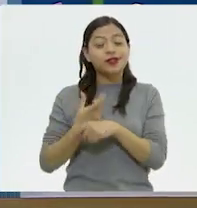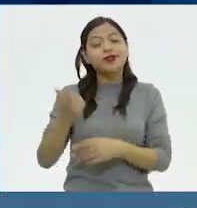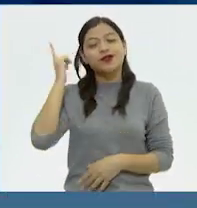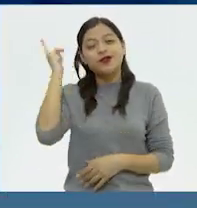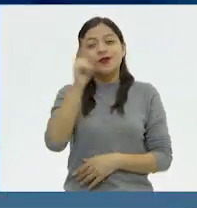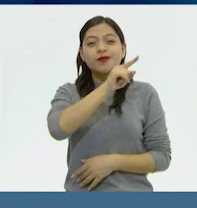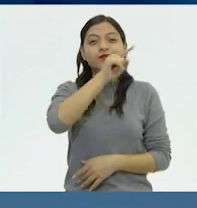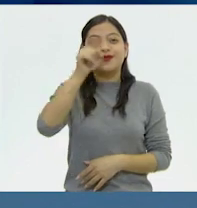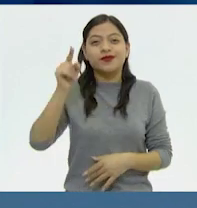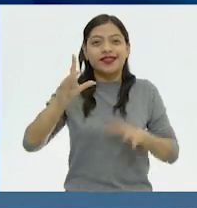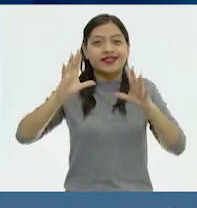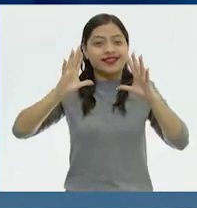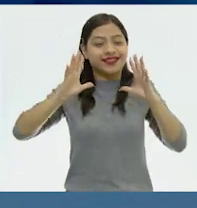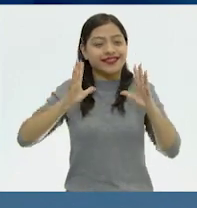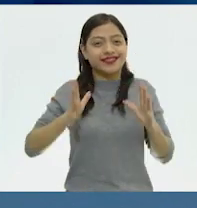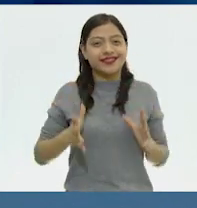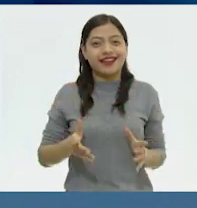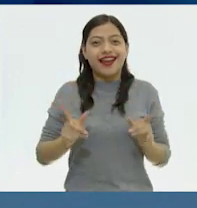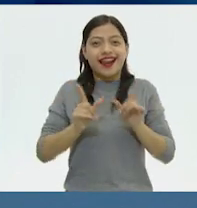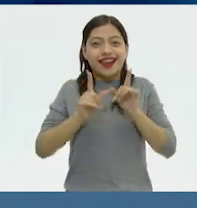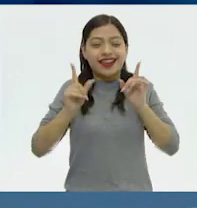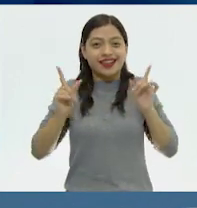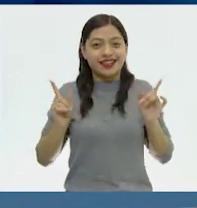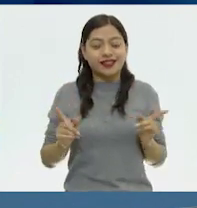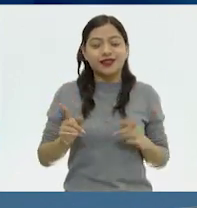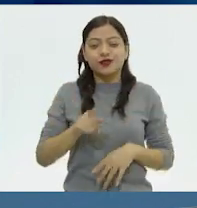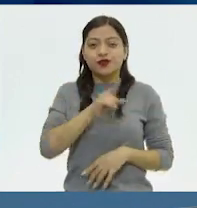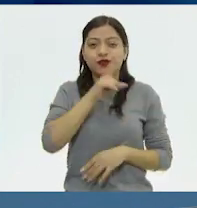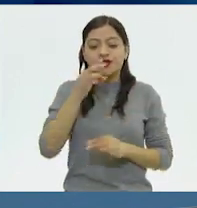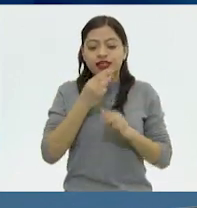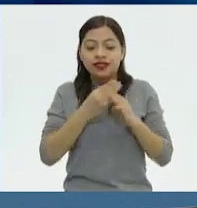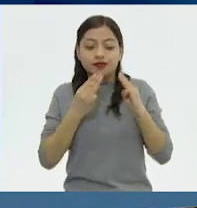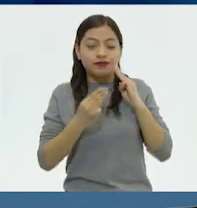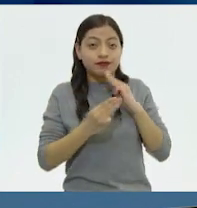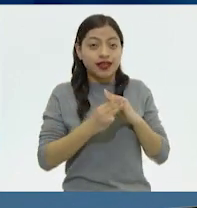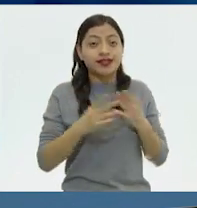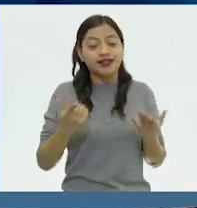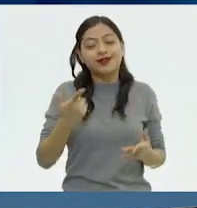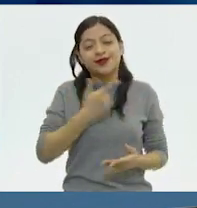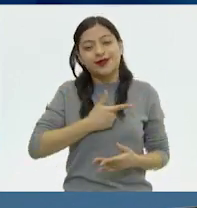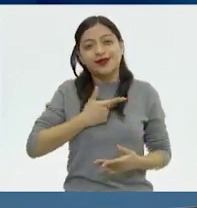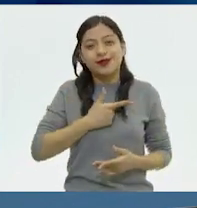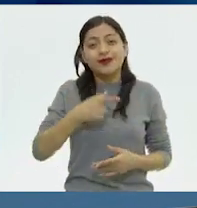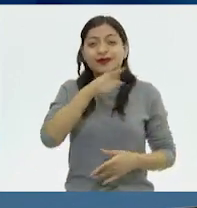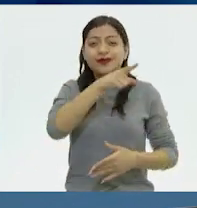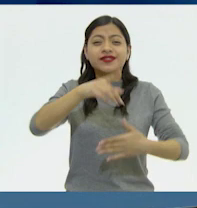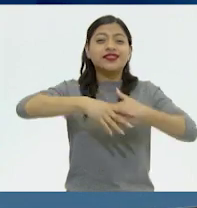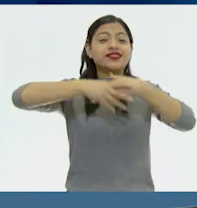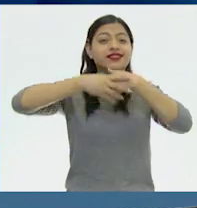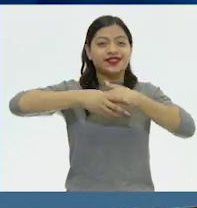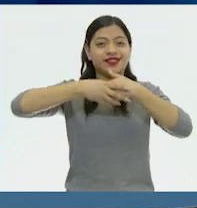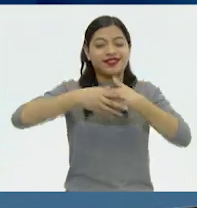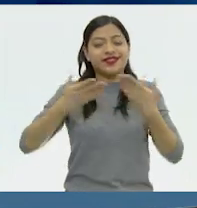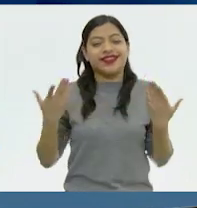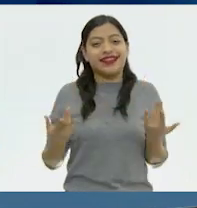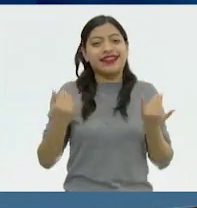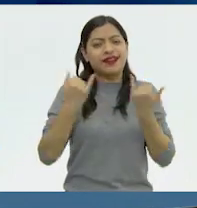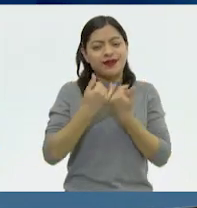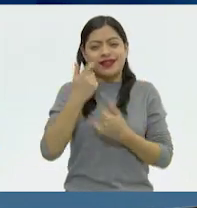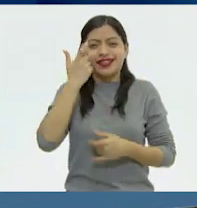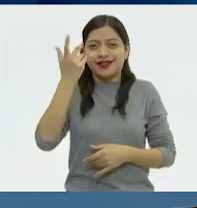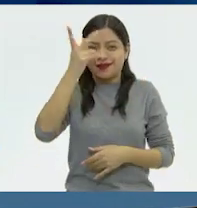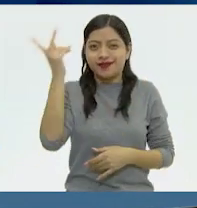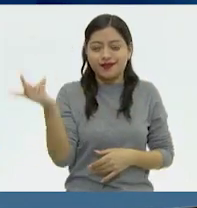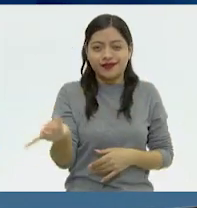espero que ustedes ya estén listos con todos sus materiales y a mí me da muchísimo gusto saludarlos. Y yo les quería